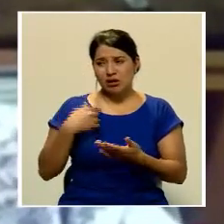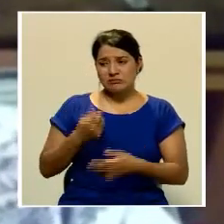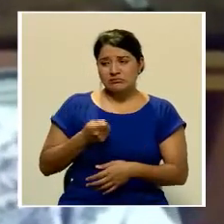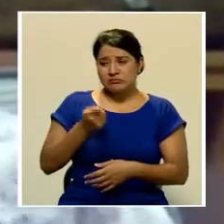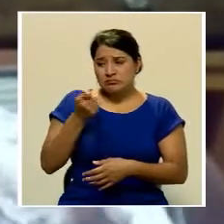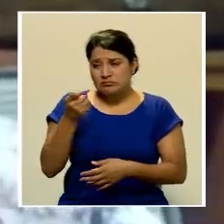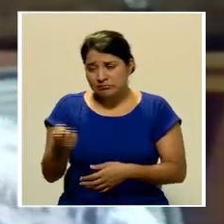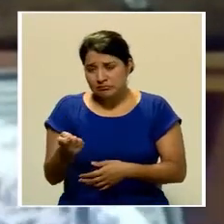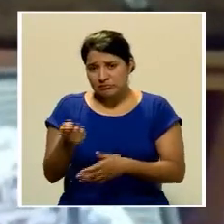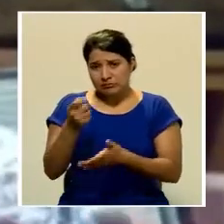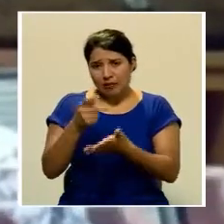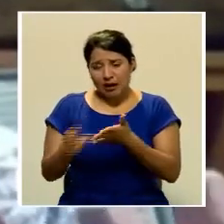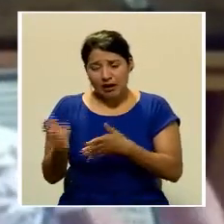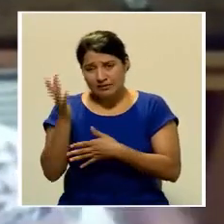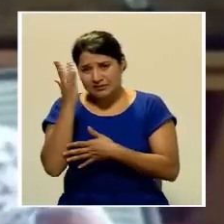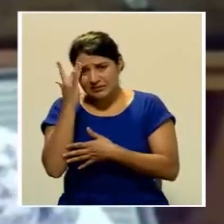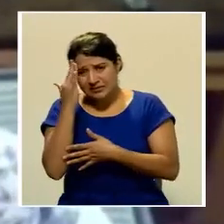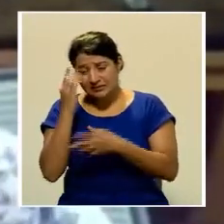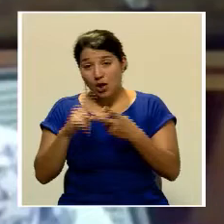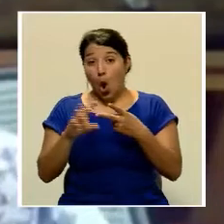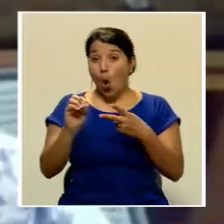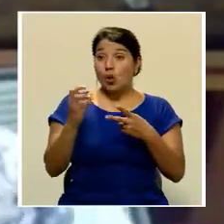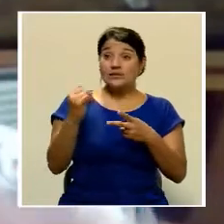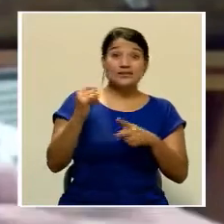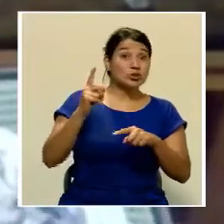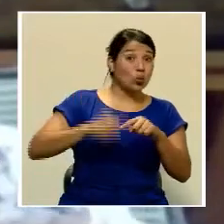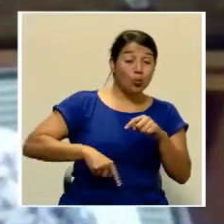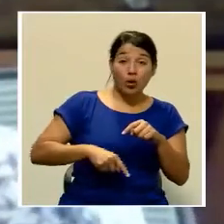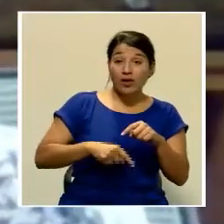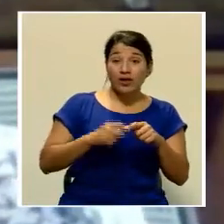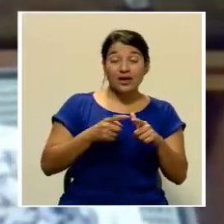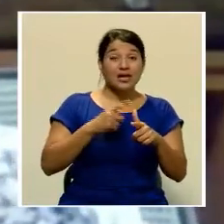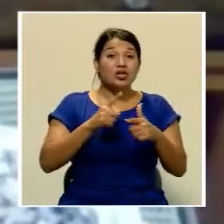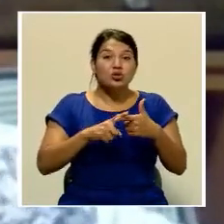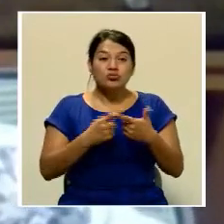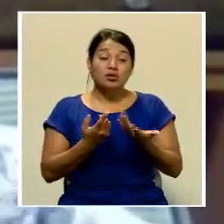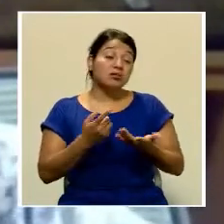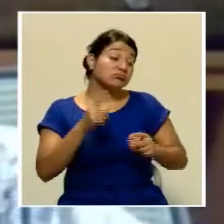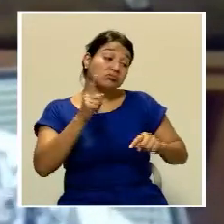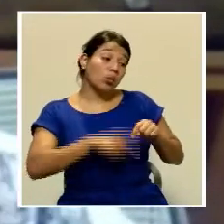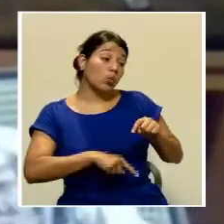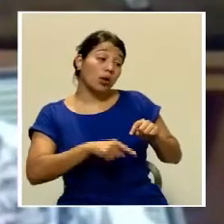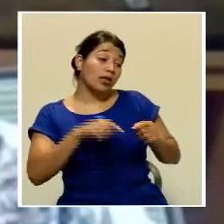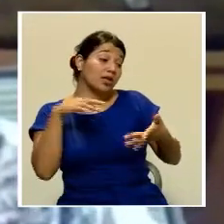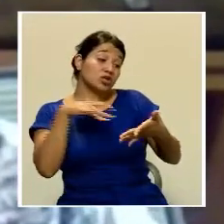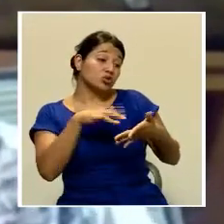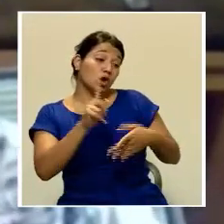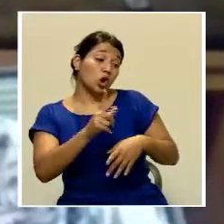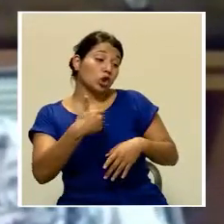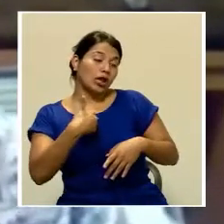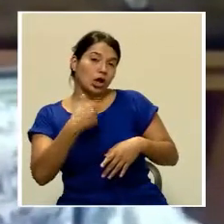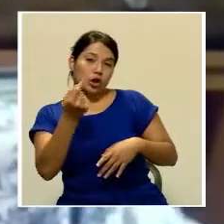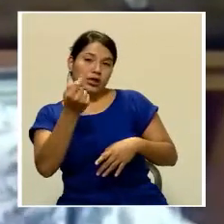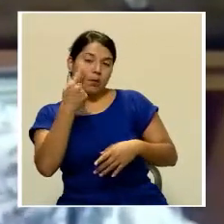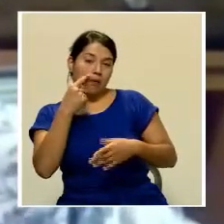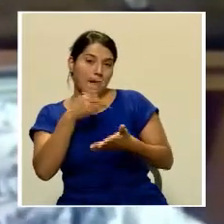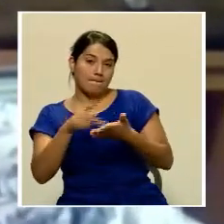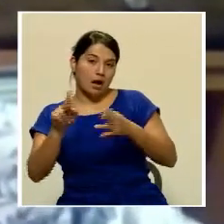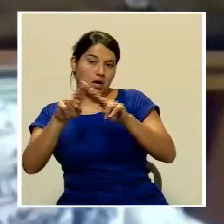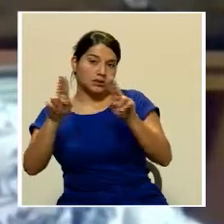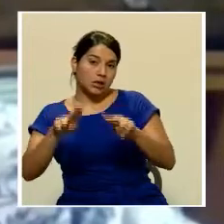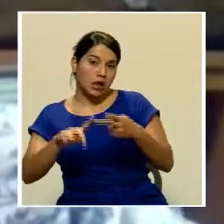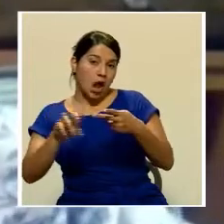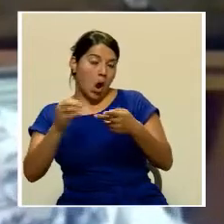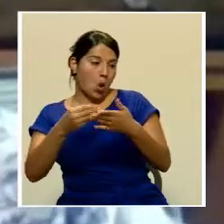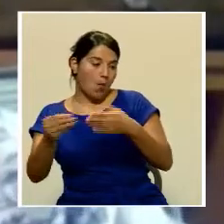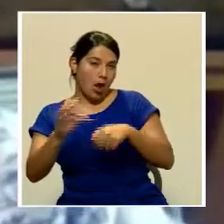del todo no están pudiendo, es que están hipotecando, digamos, el futuro de esos chicos en que puede hacer que interrumpan, que